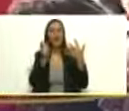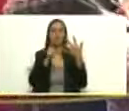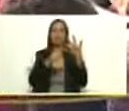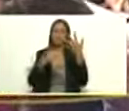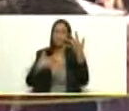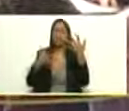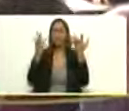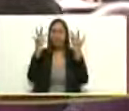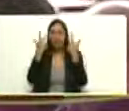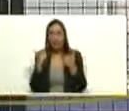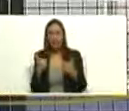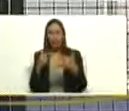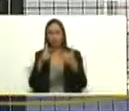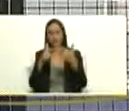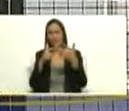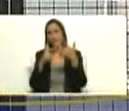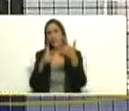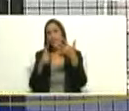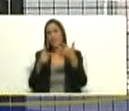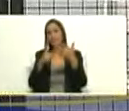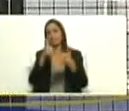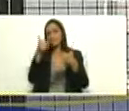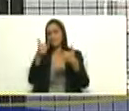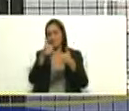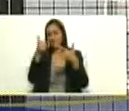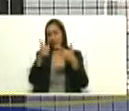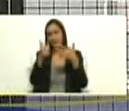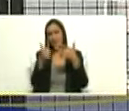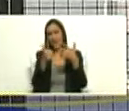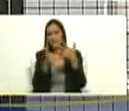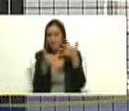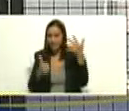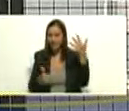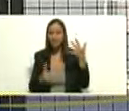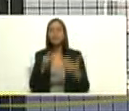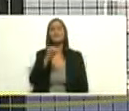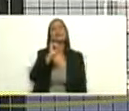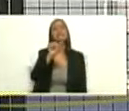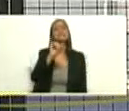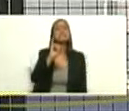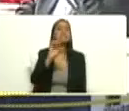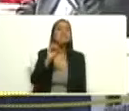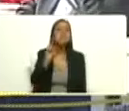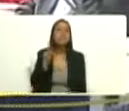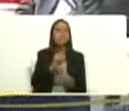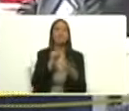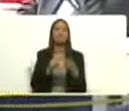León mayerlin is Ochoa marelis